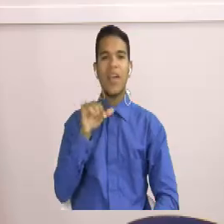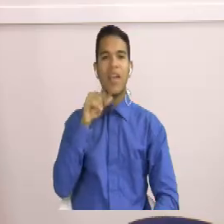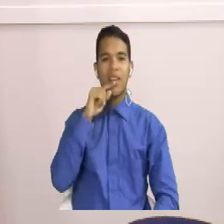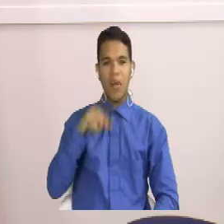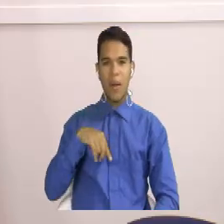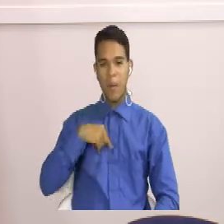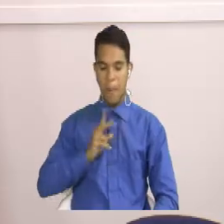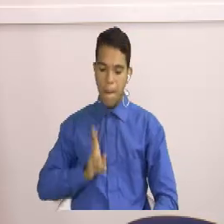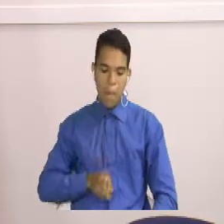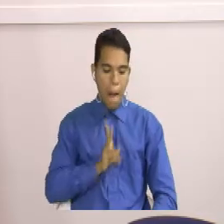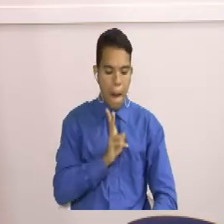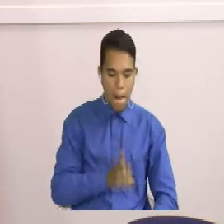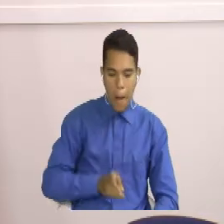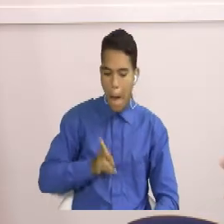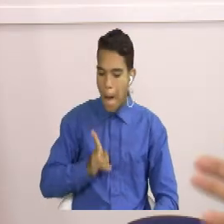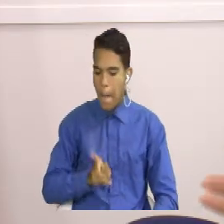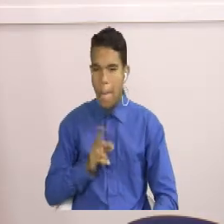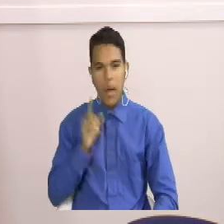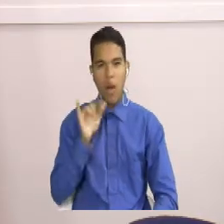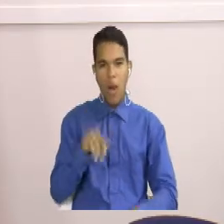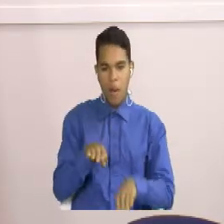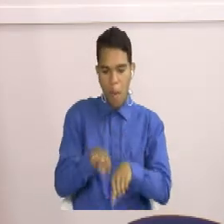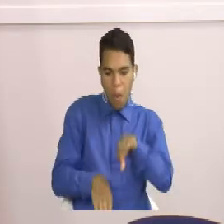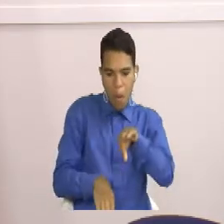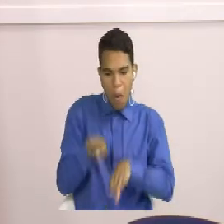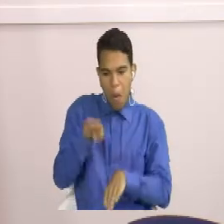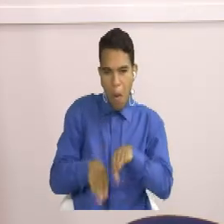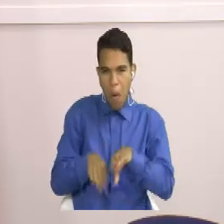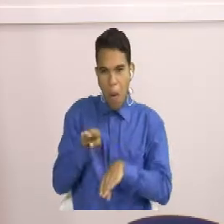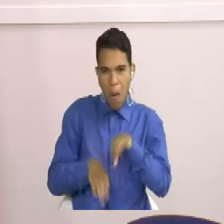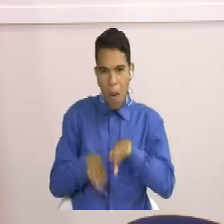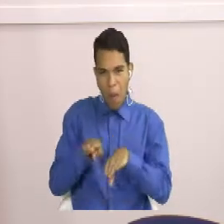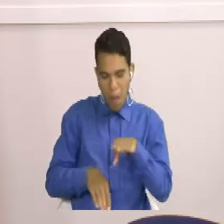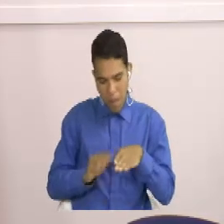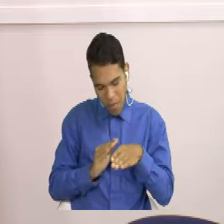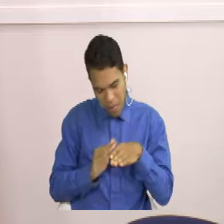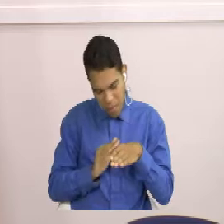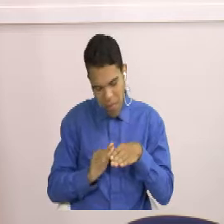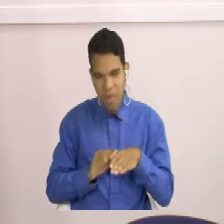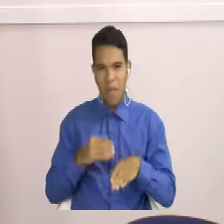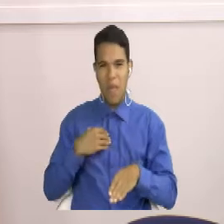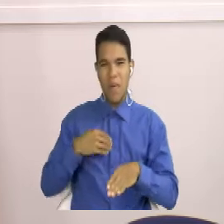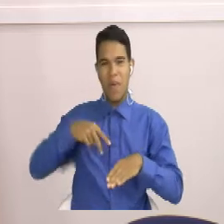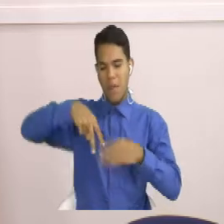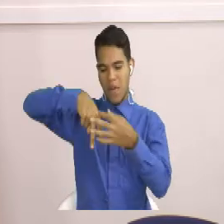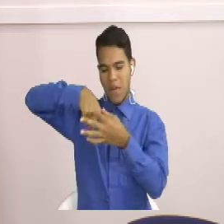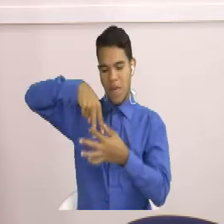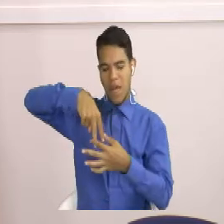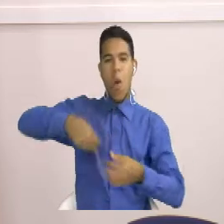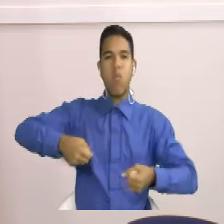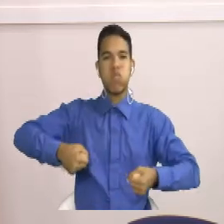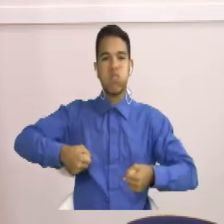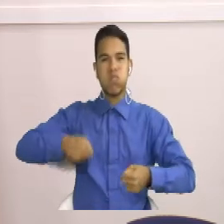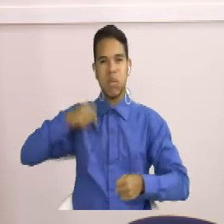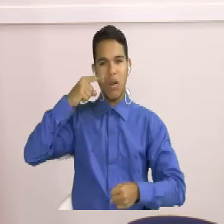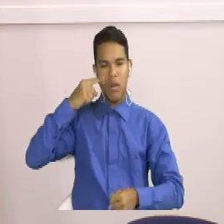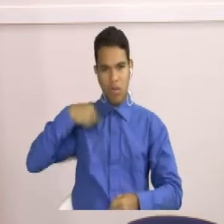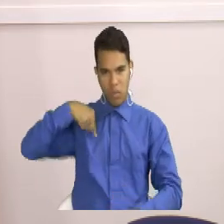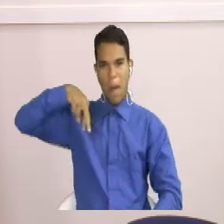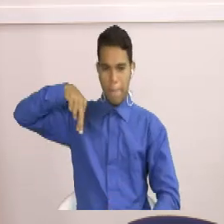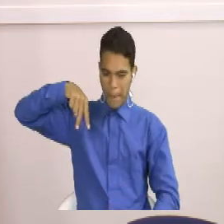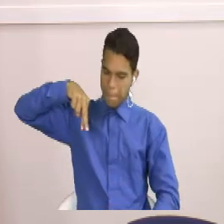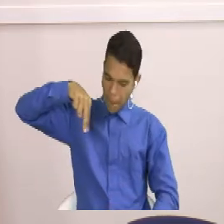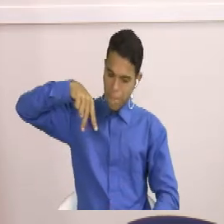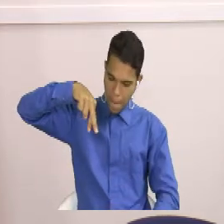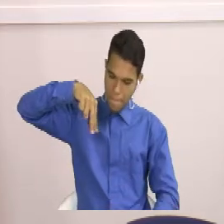al caminar. Somos personas que tenemos muy robustas las piernas y en el momento en que caminamos, pues vamos a hacer fricción en esta